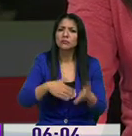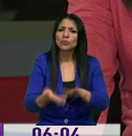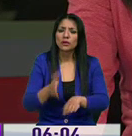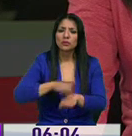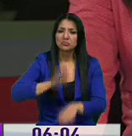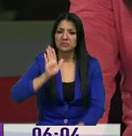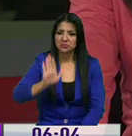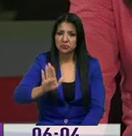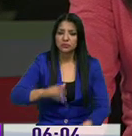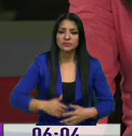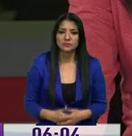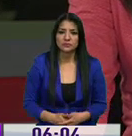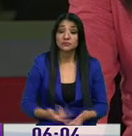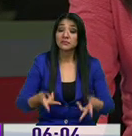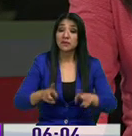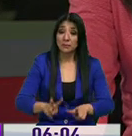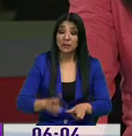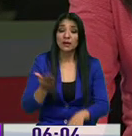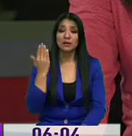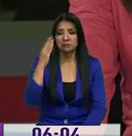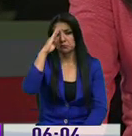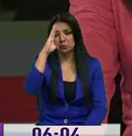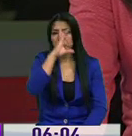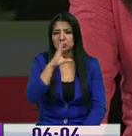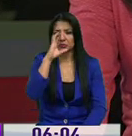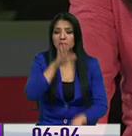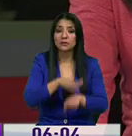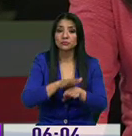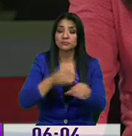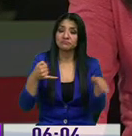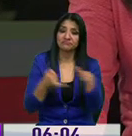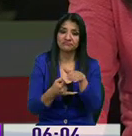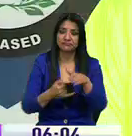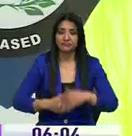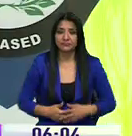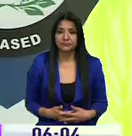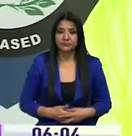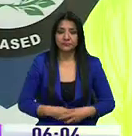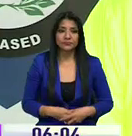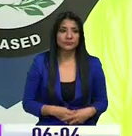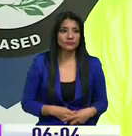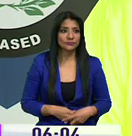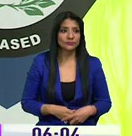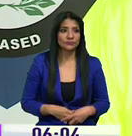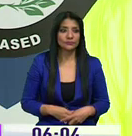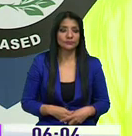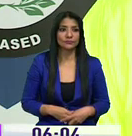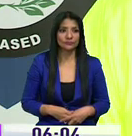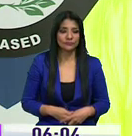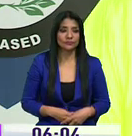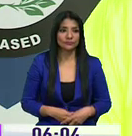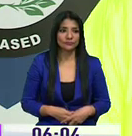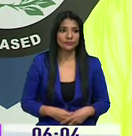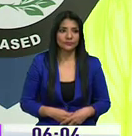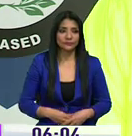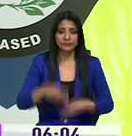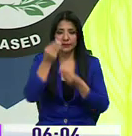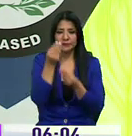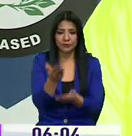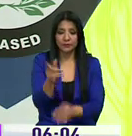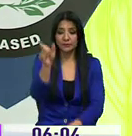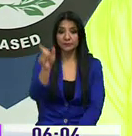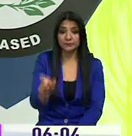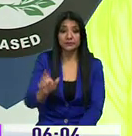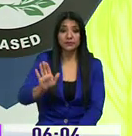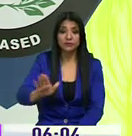el mismo sospechoso además pesaría una orden de detención por el delito de violación podemos conocer que dicho ciudadano